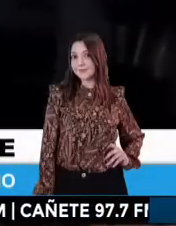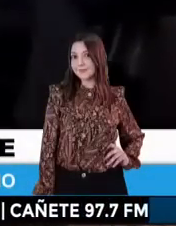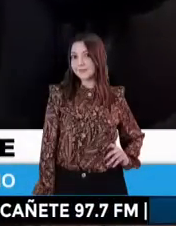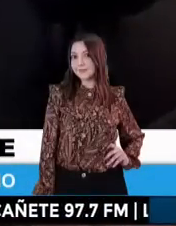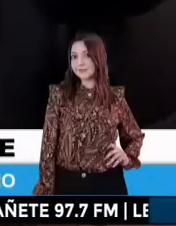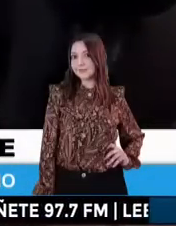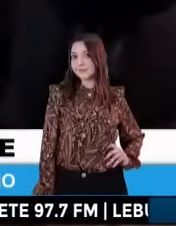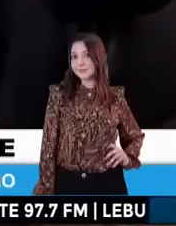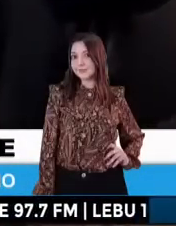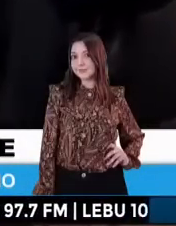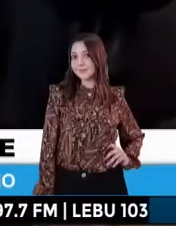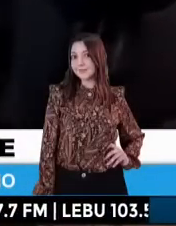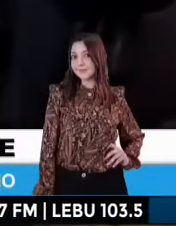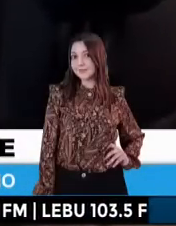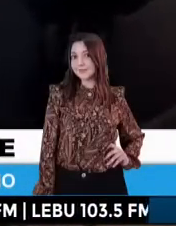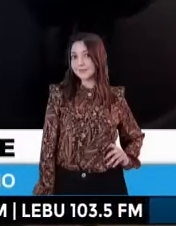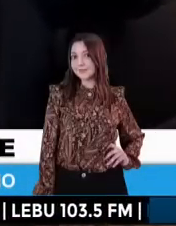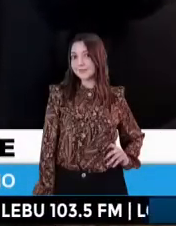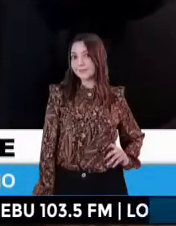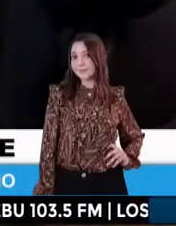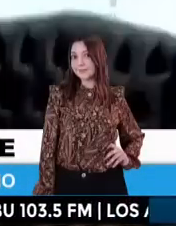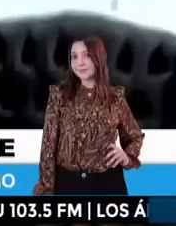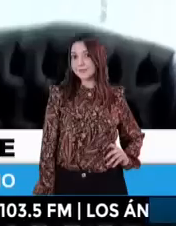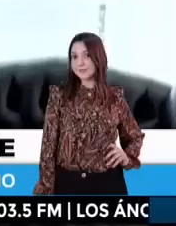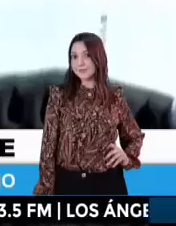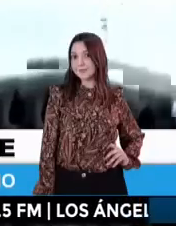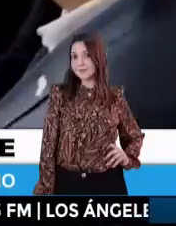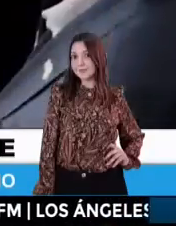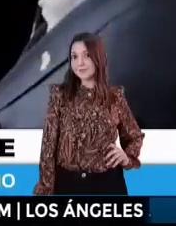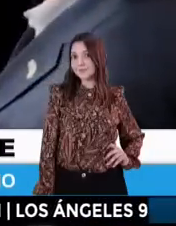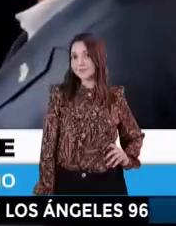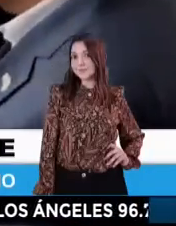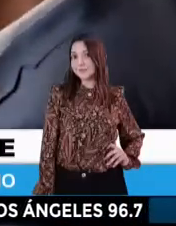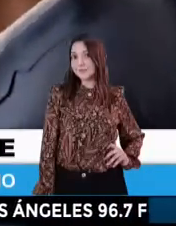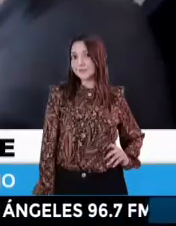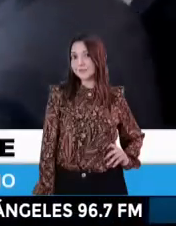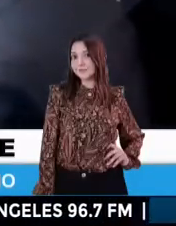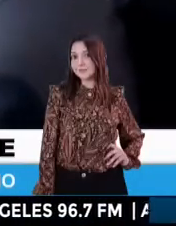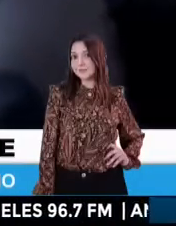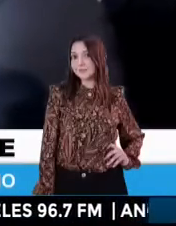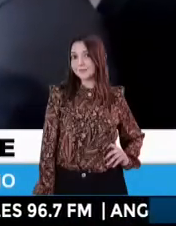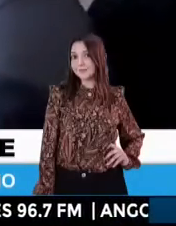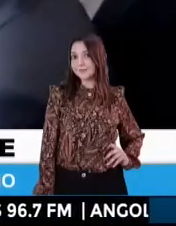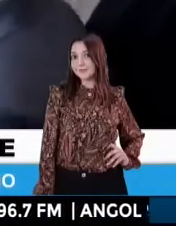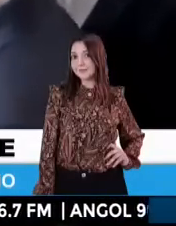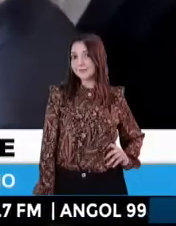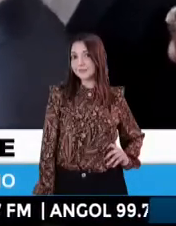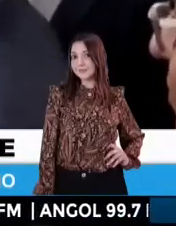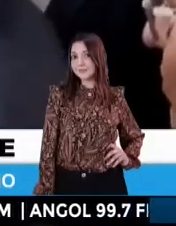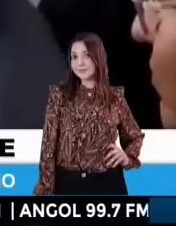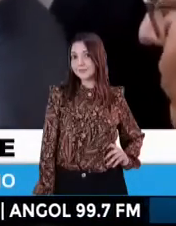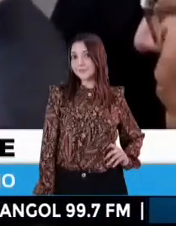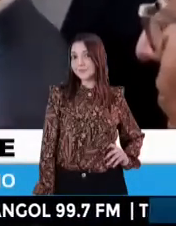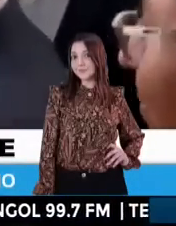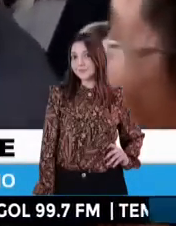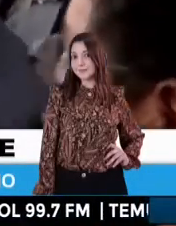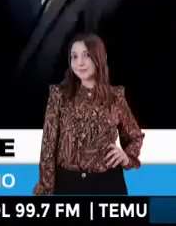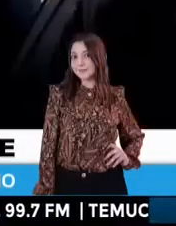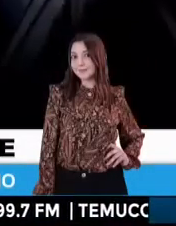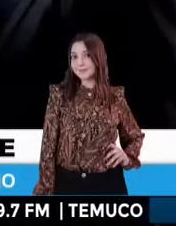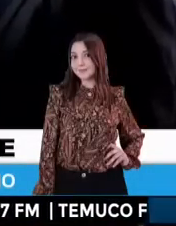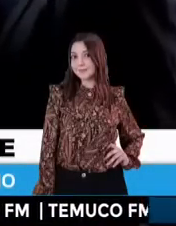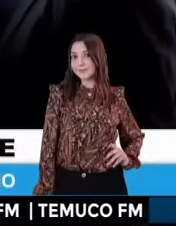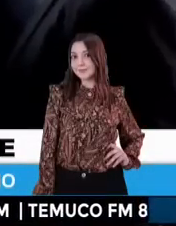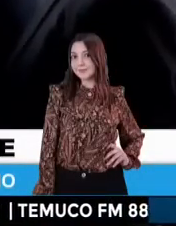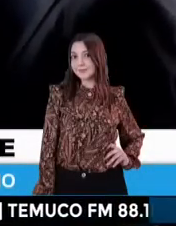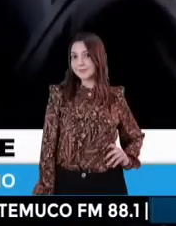no? Mira, nosotros estamos acá desde... A ver, me voy a asomar. A ver. Esperar un poquito. Me voy a asomar por la ventana, porque lo cierto